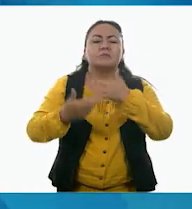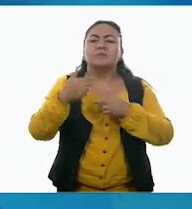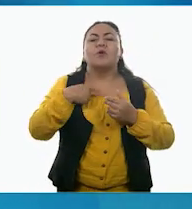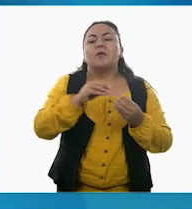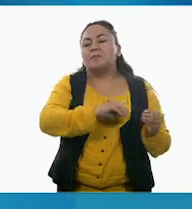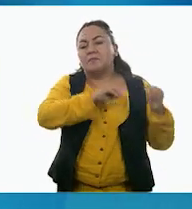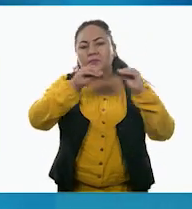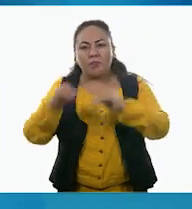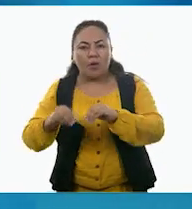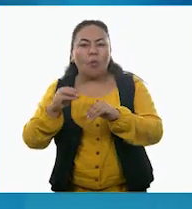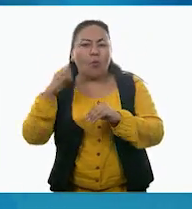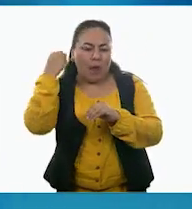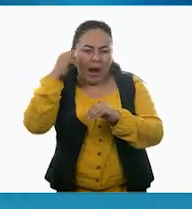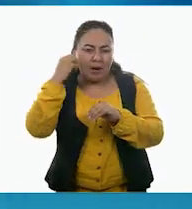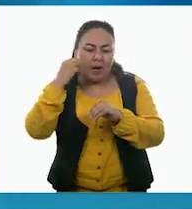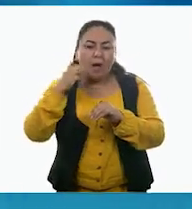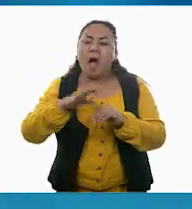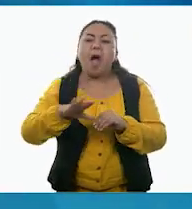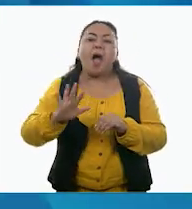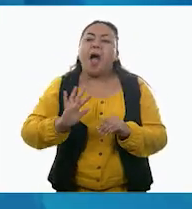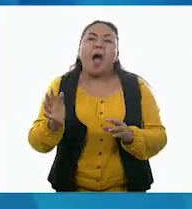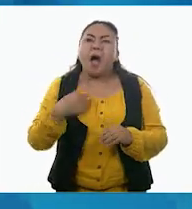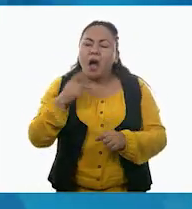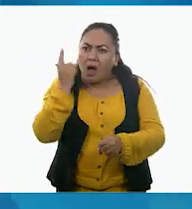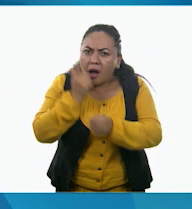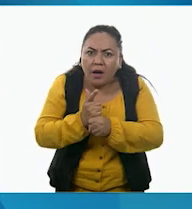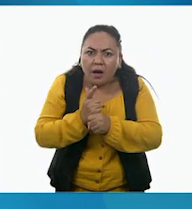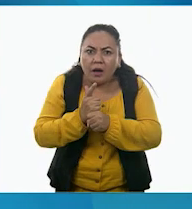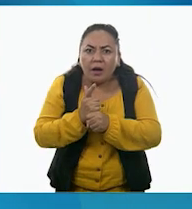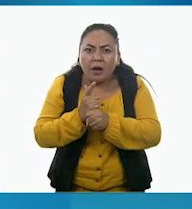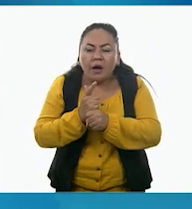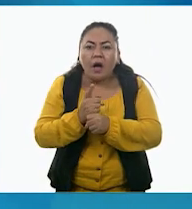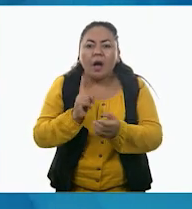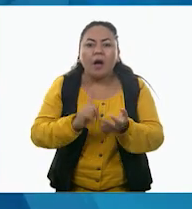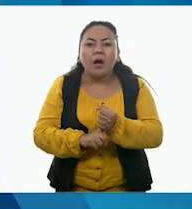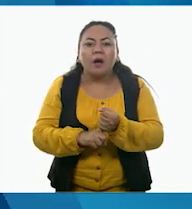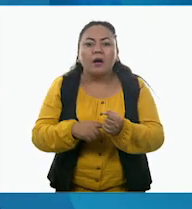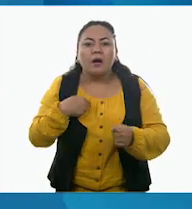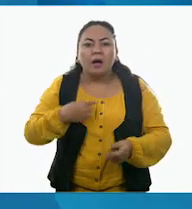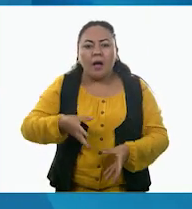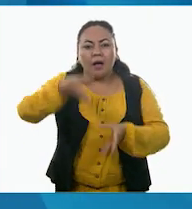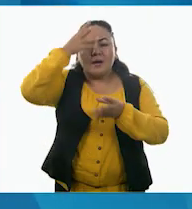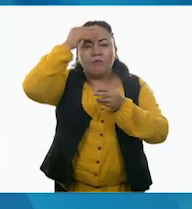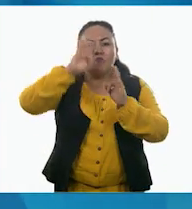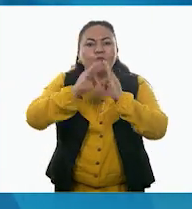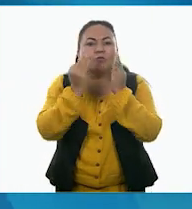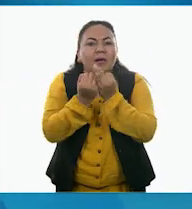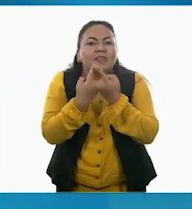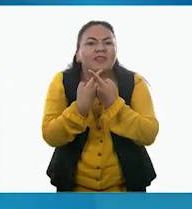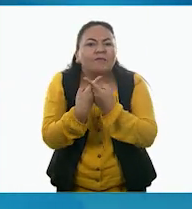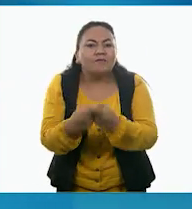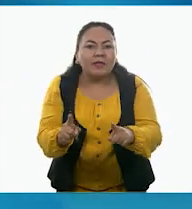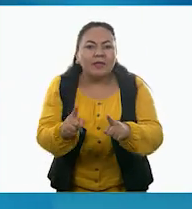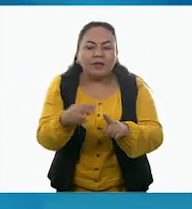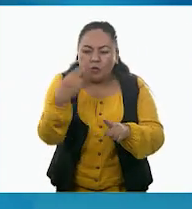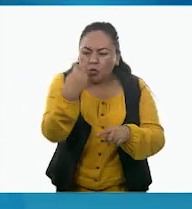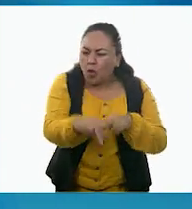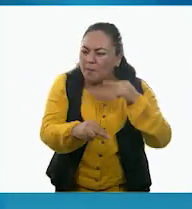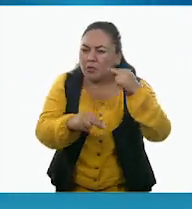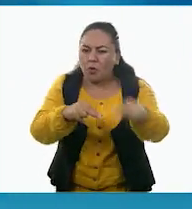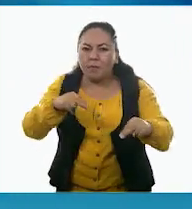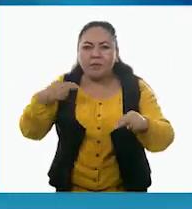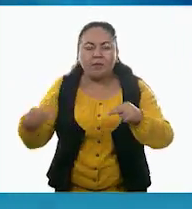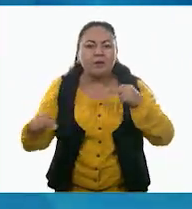Oaxaca y pues ahí ya fue inevitable. Me di cuenta que no solo estaba aprendiendo una forma distinta de nombrar, sino que